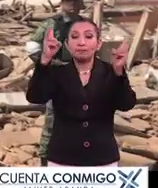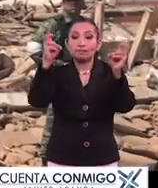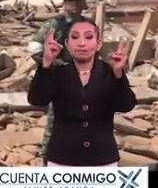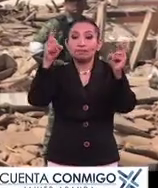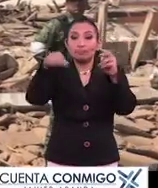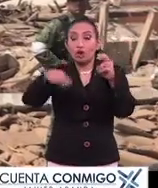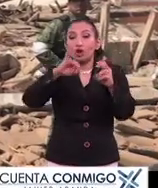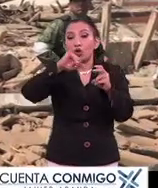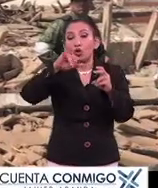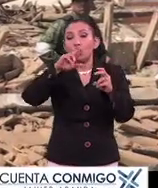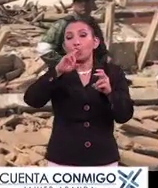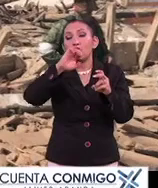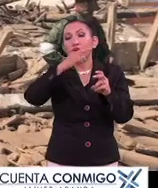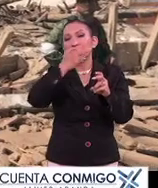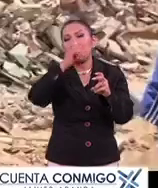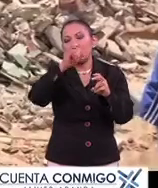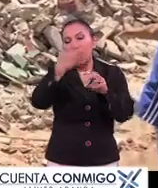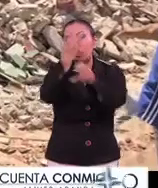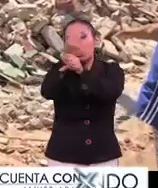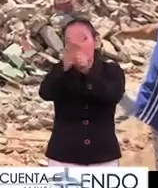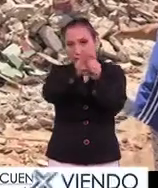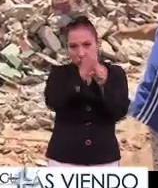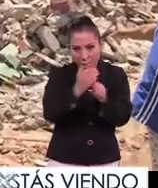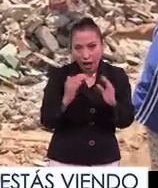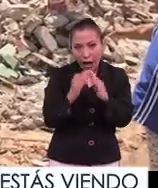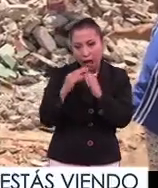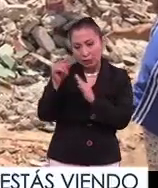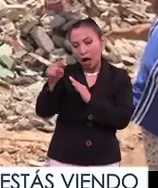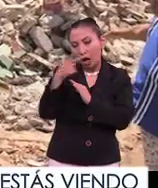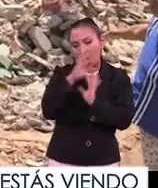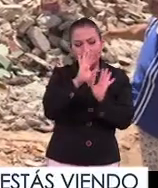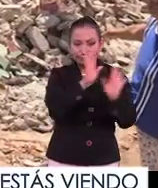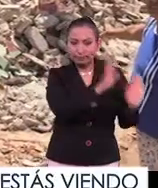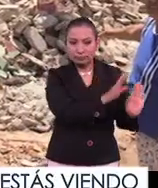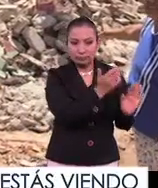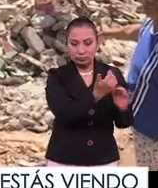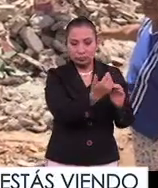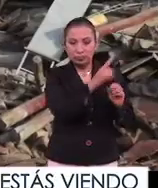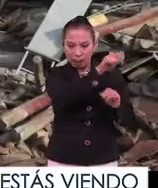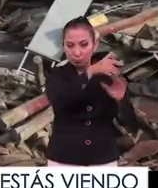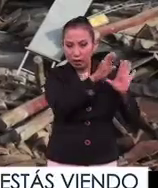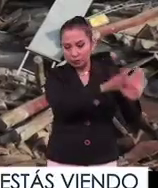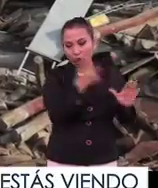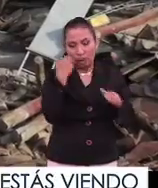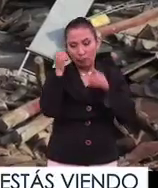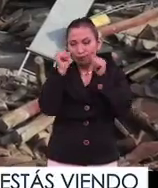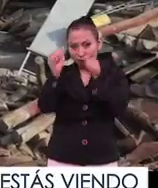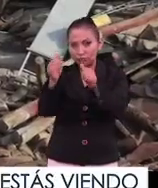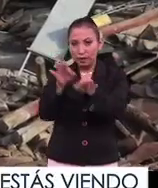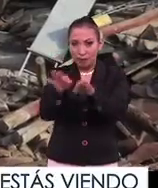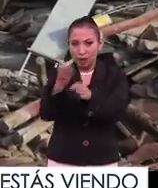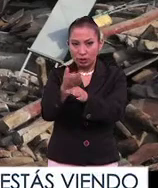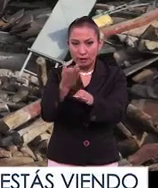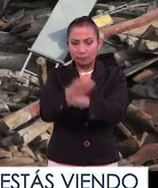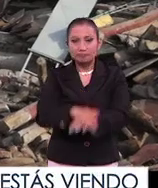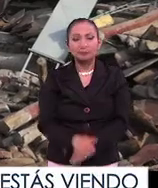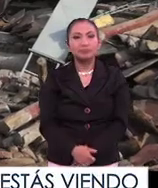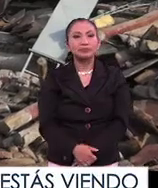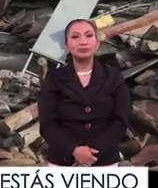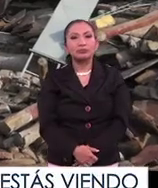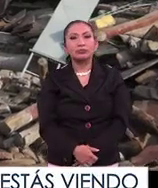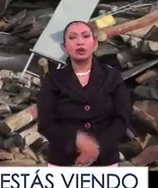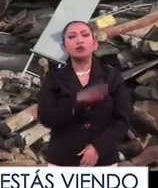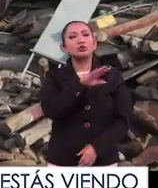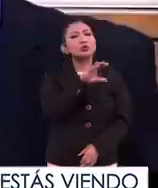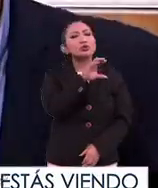asunto de Juchitán, la reconstrucción, y ahí es donde quiero trabajar ahora, ¿no? Claro.